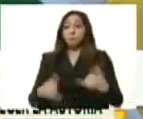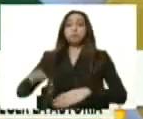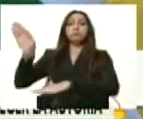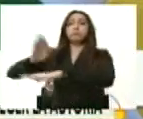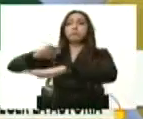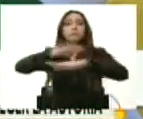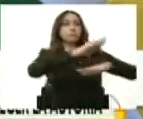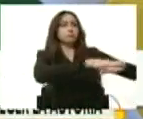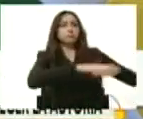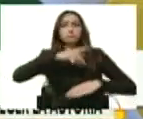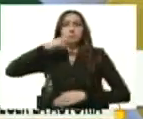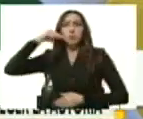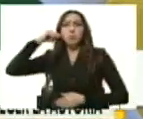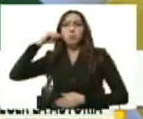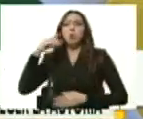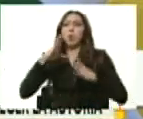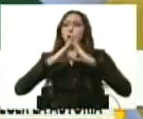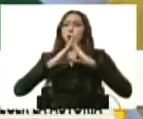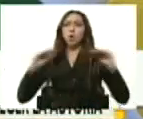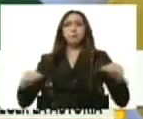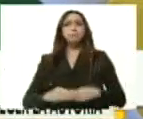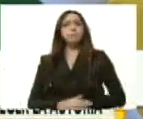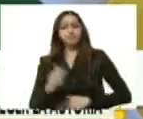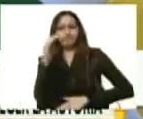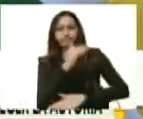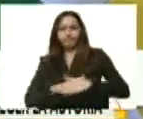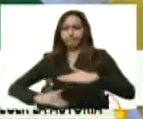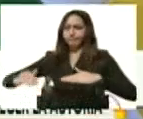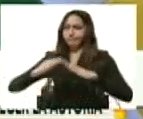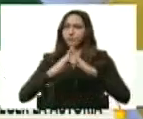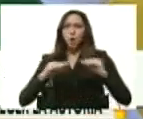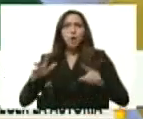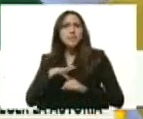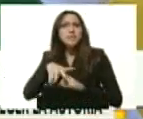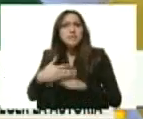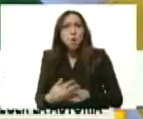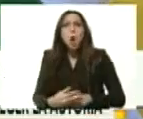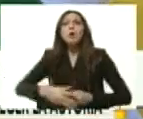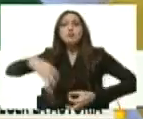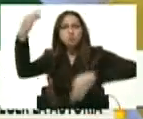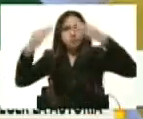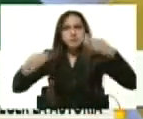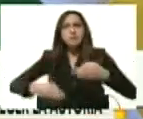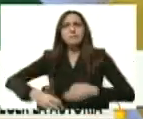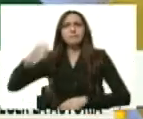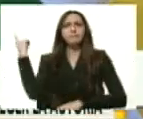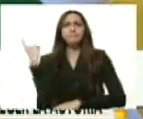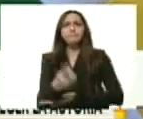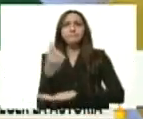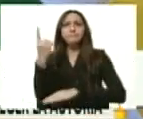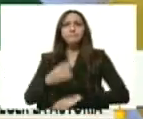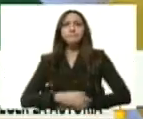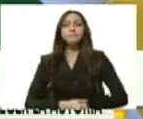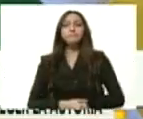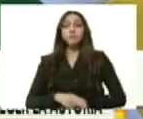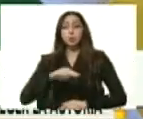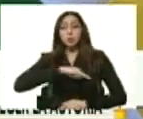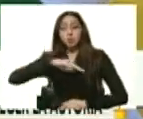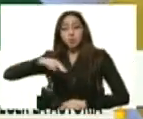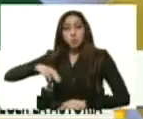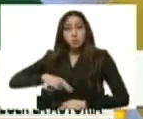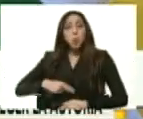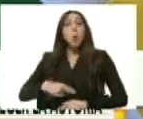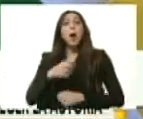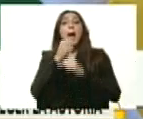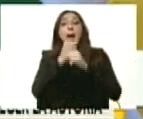todas y todos a estar a la altura de las circunstancias para que se haga justicia. Y esperemos que